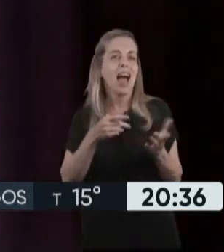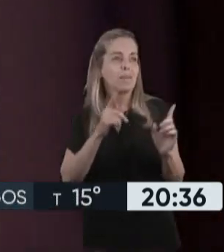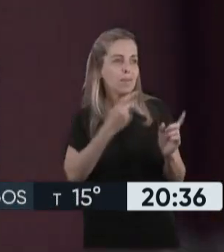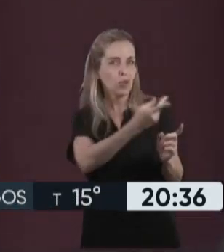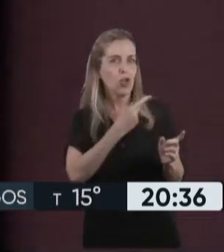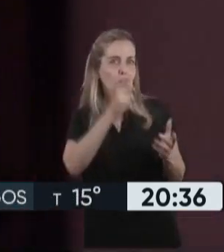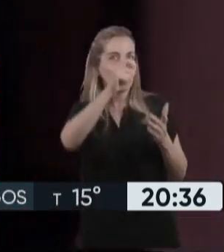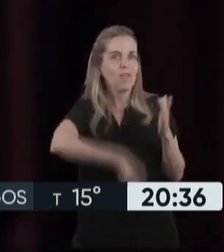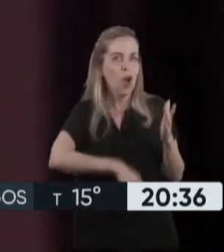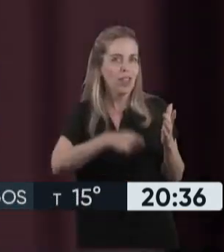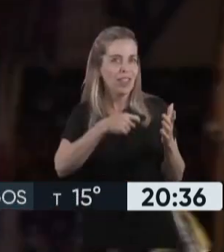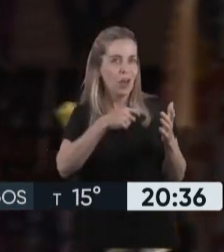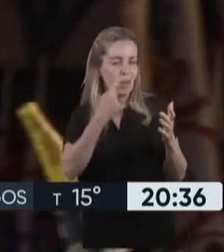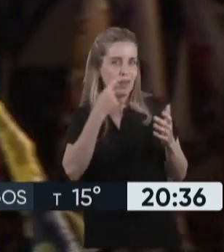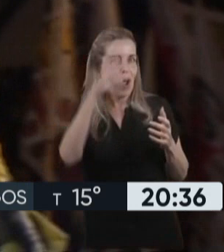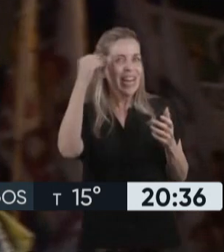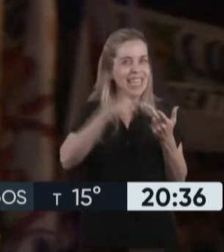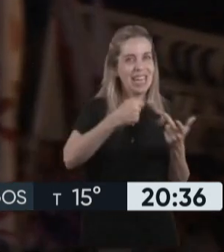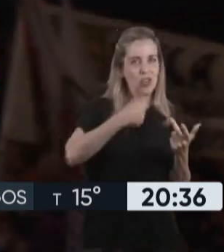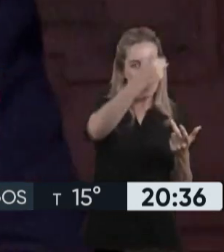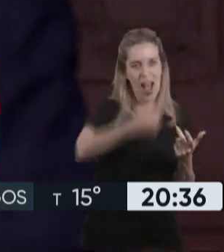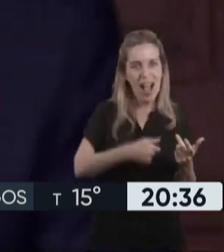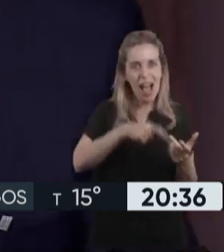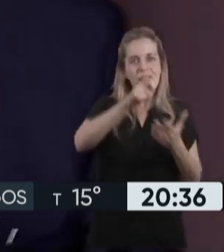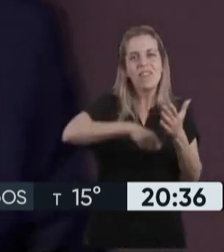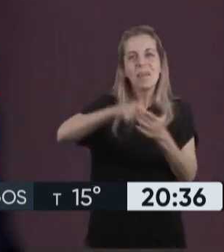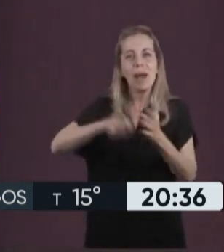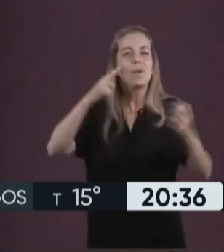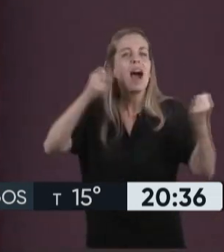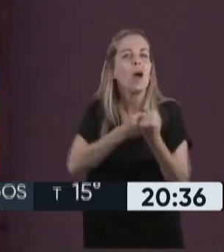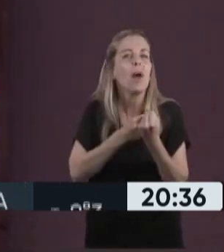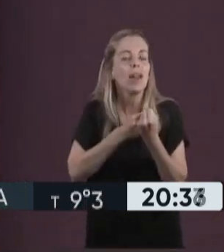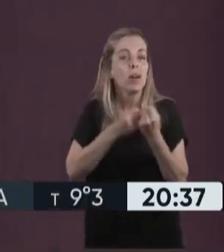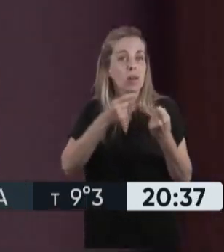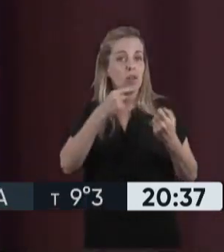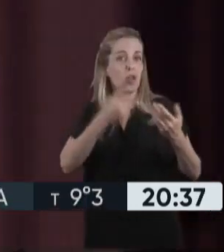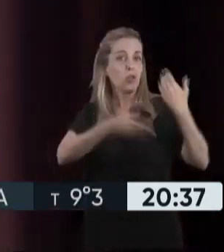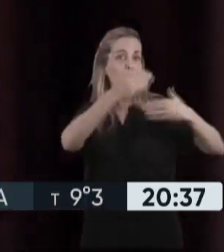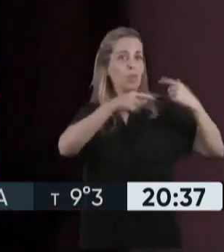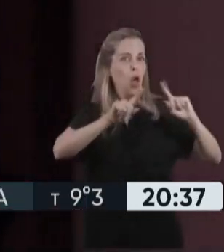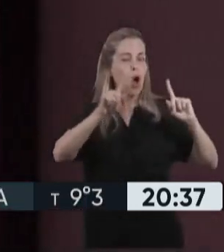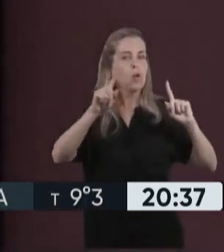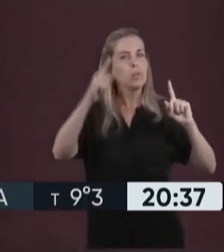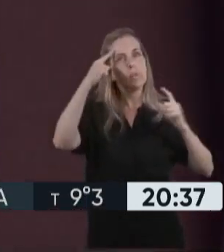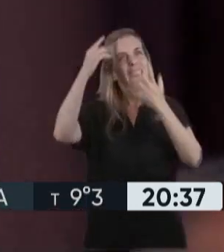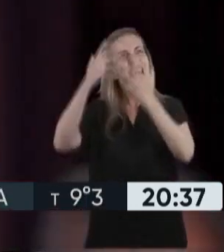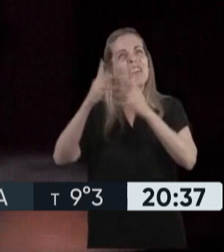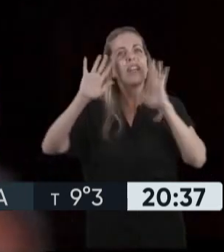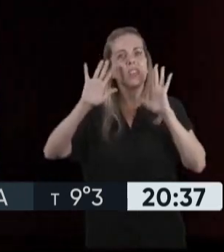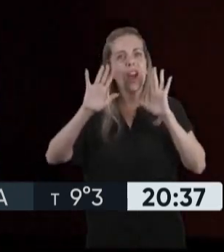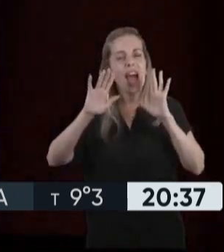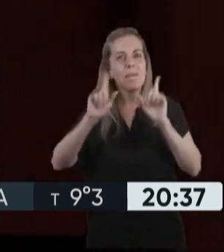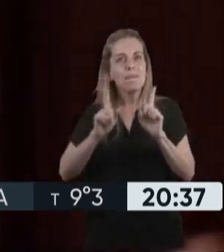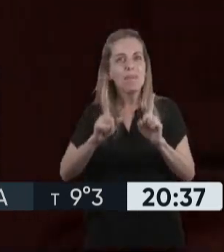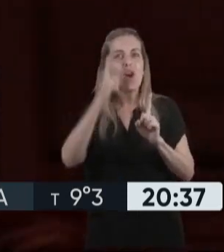firmamos en esta plaza, Cristina y yo. No vamos a defeccionar en nada de lo que en aquel